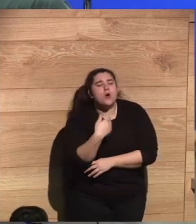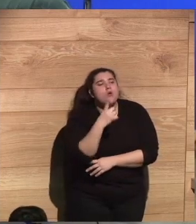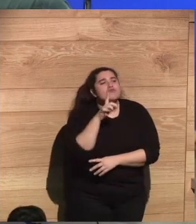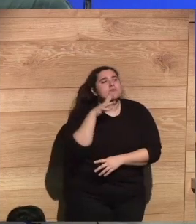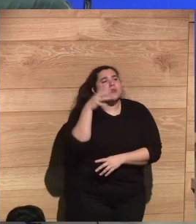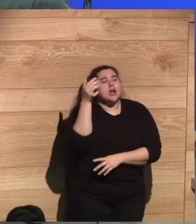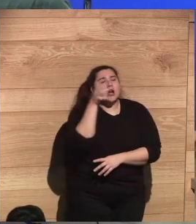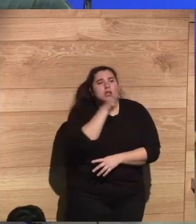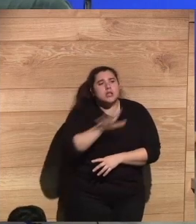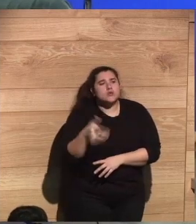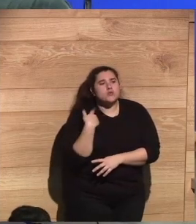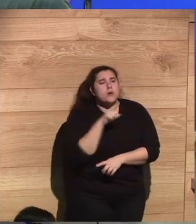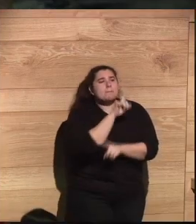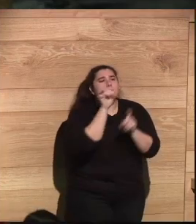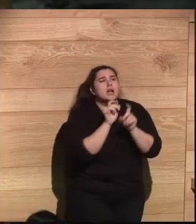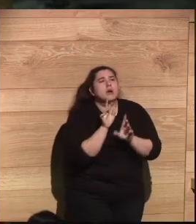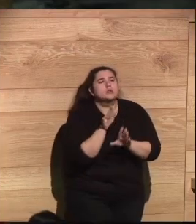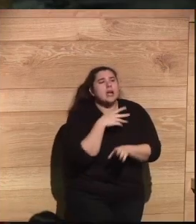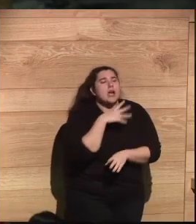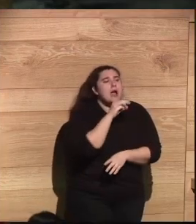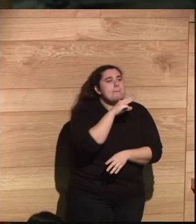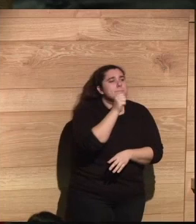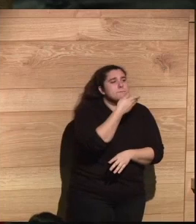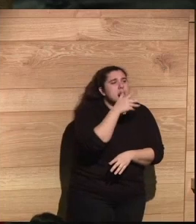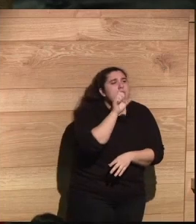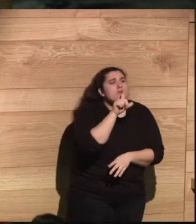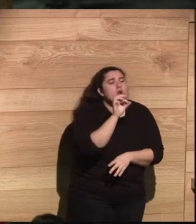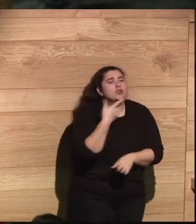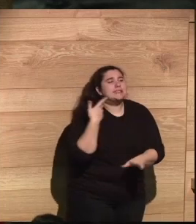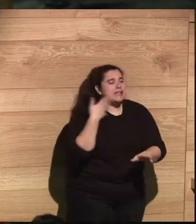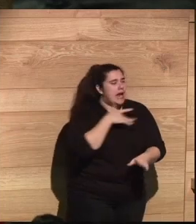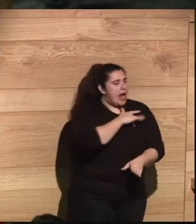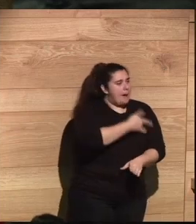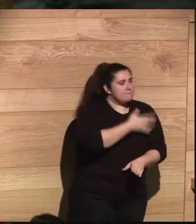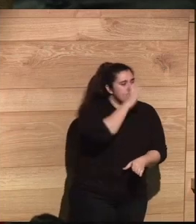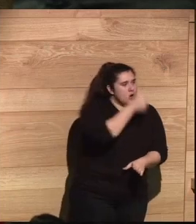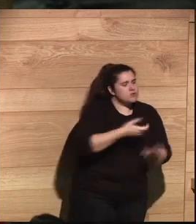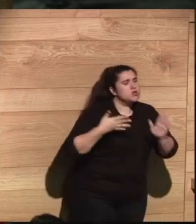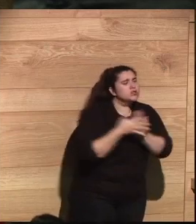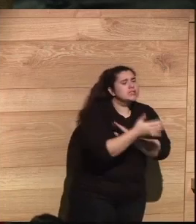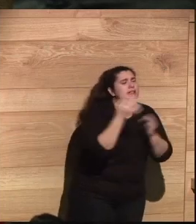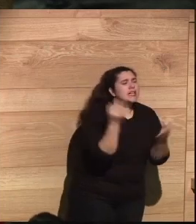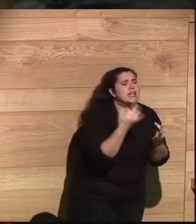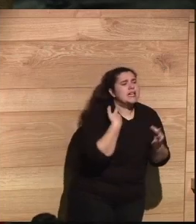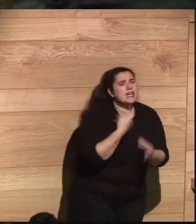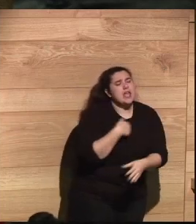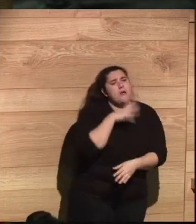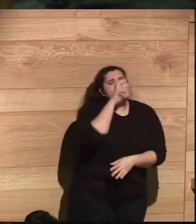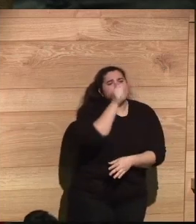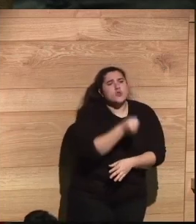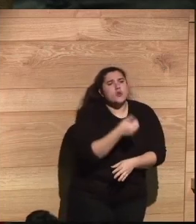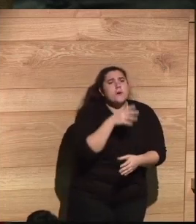que te pregunta, Pablo, ¿qué significa el amor brujo? ¿Por qué es brujo? ¿Y